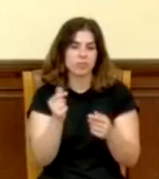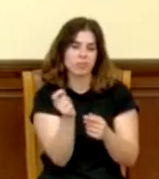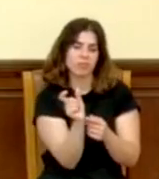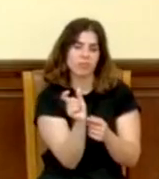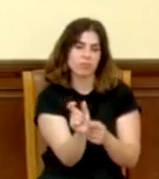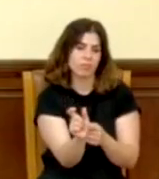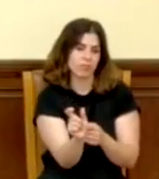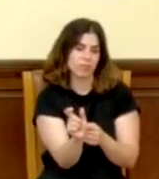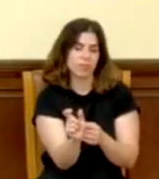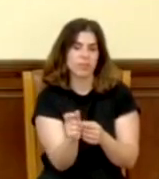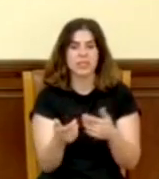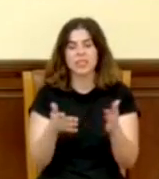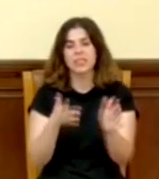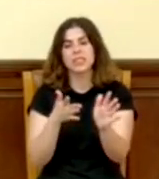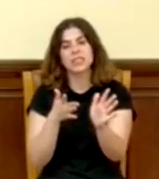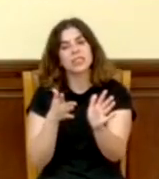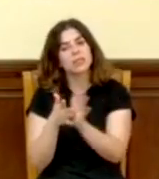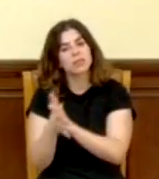1.561.261,14 y corresponde